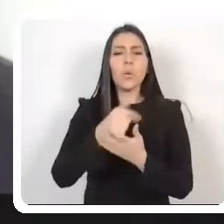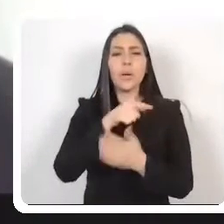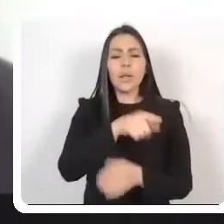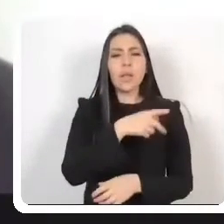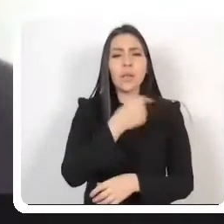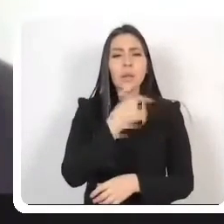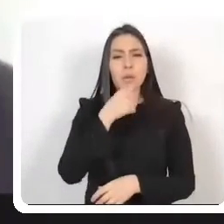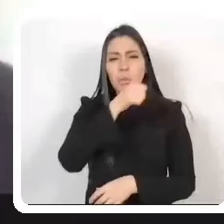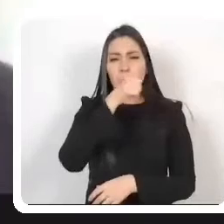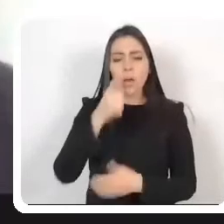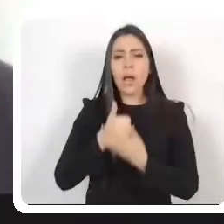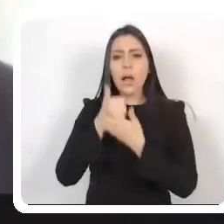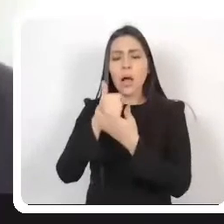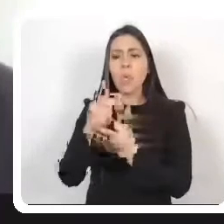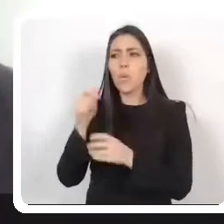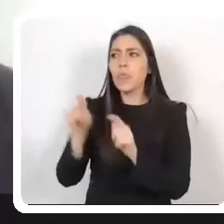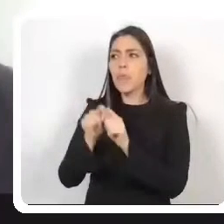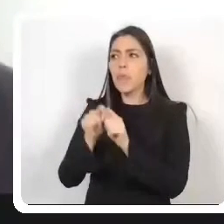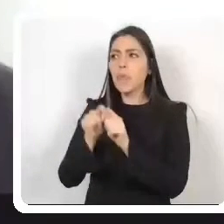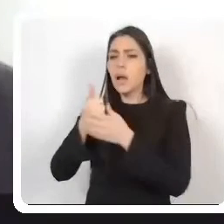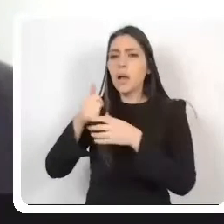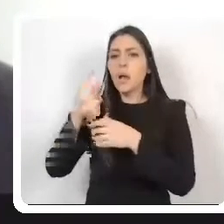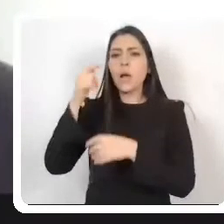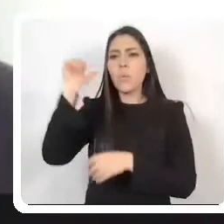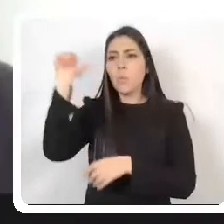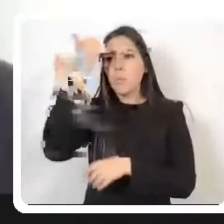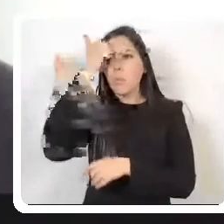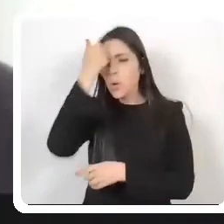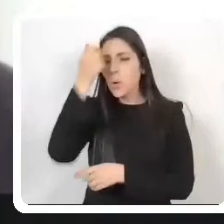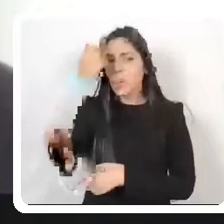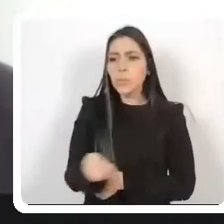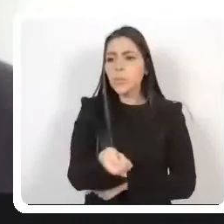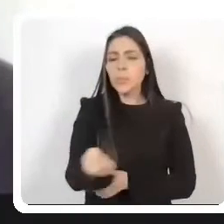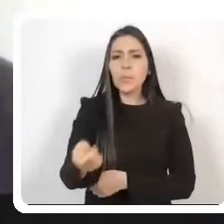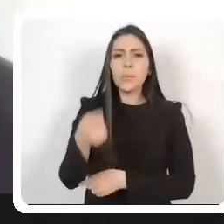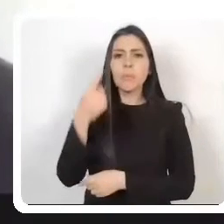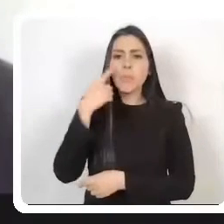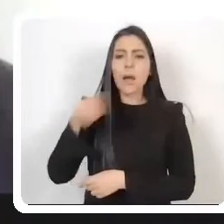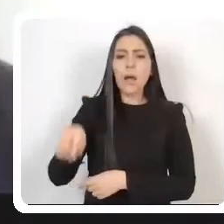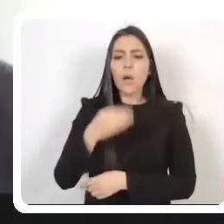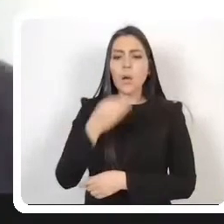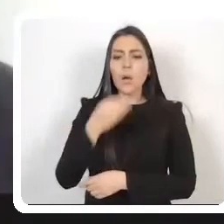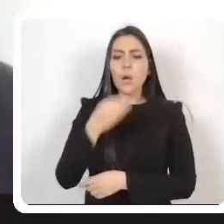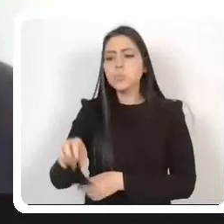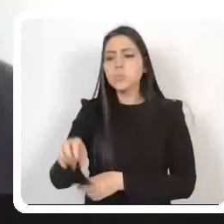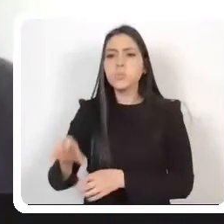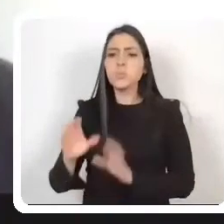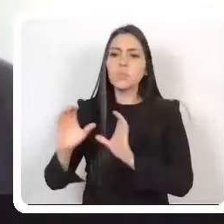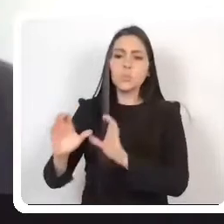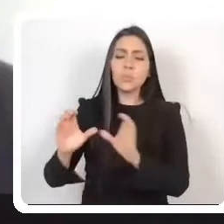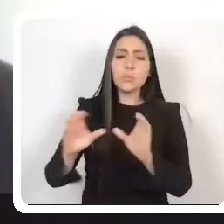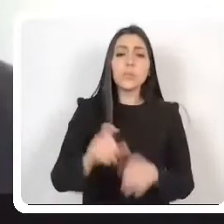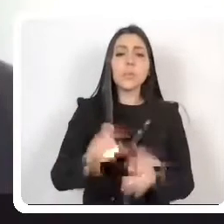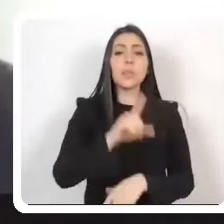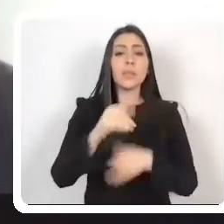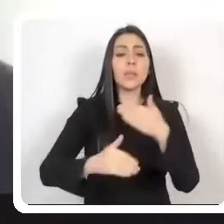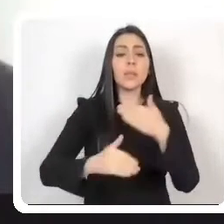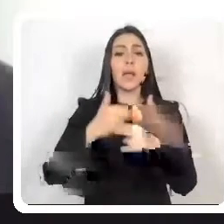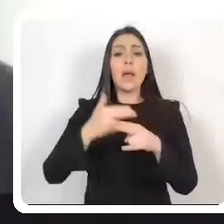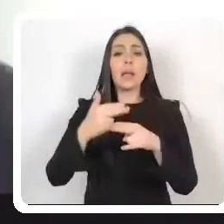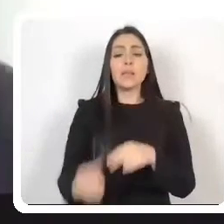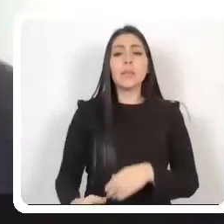año de 1821 cuando el joven Juárez aprendió a leer y a